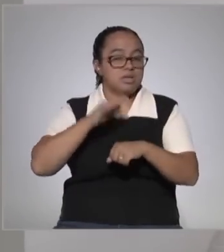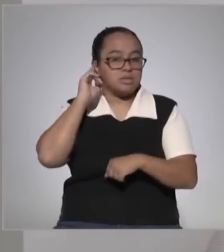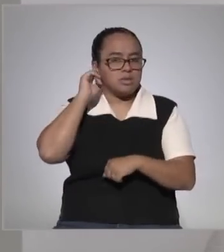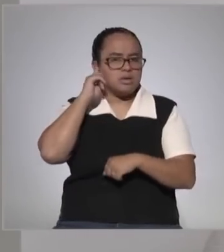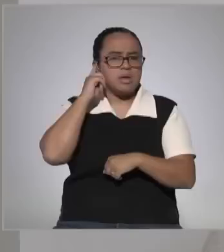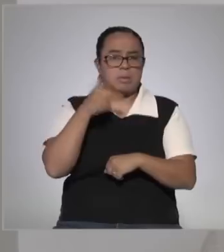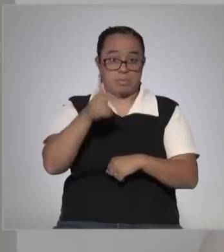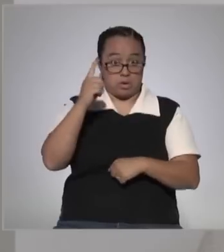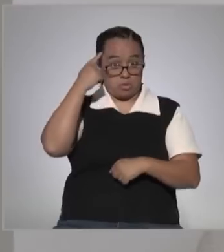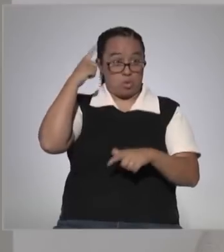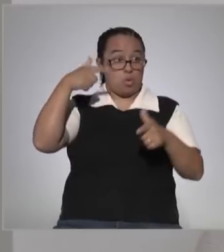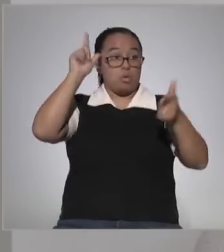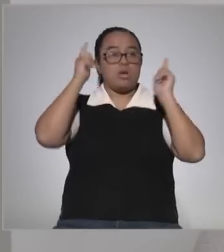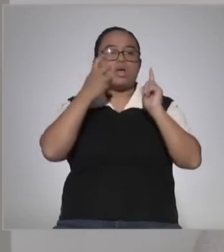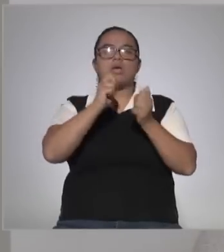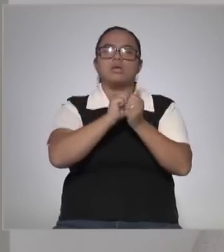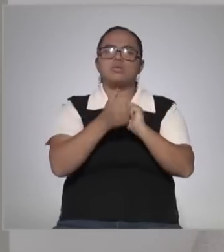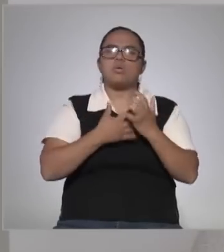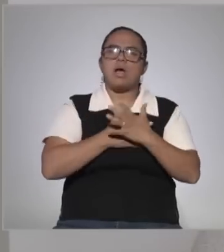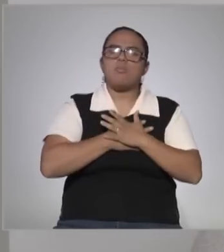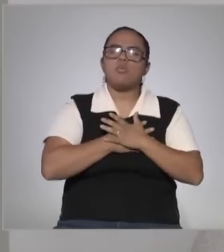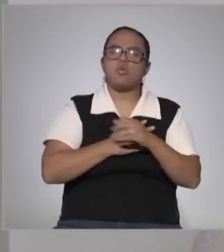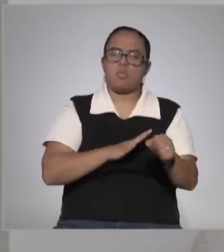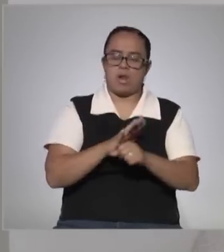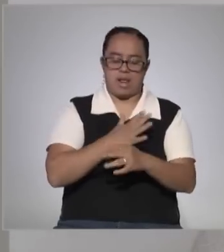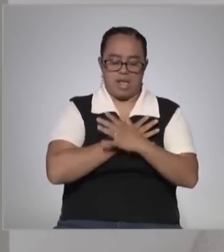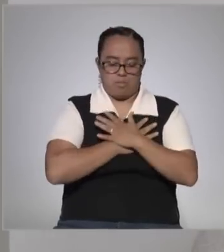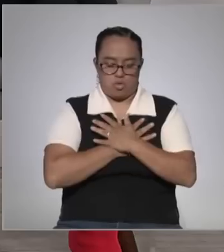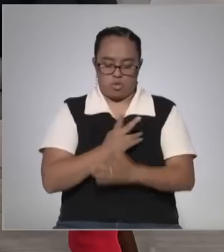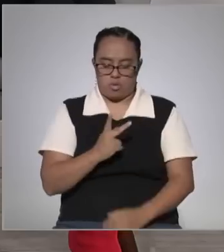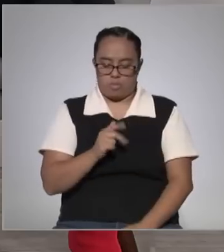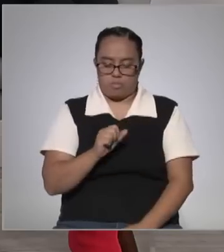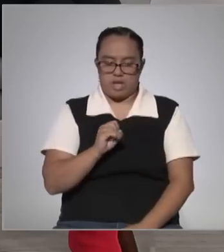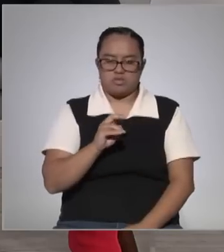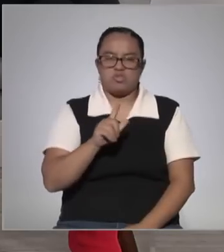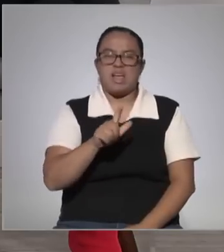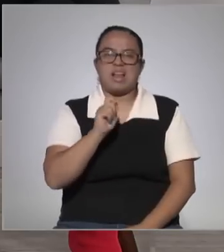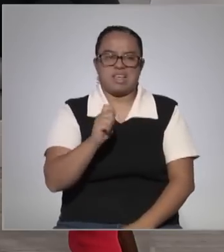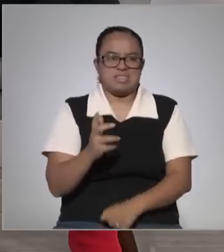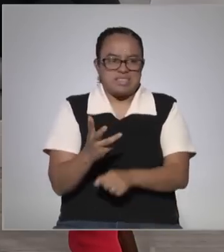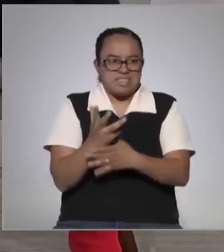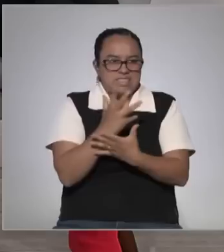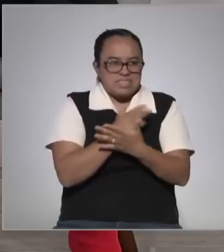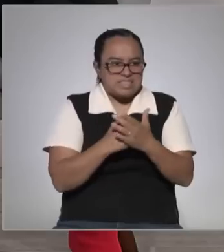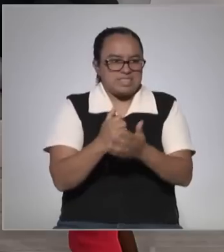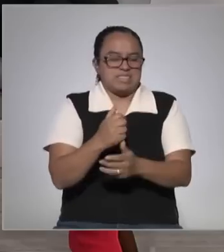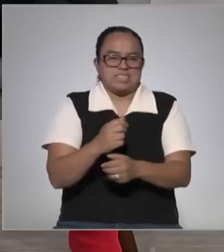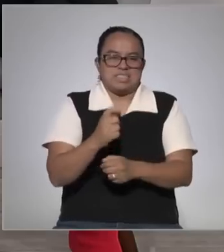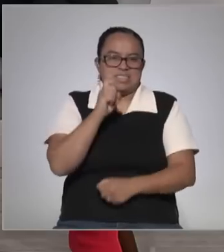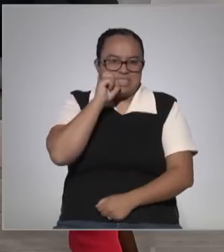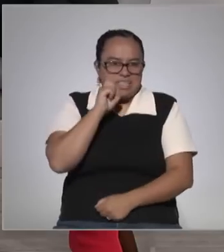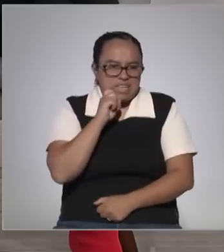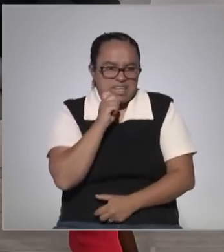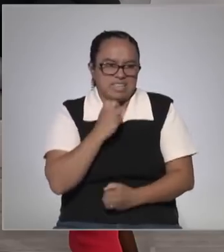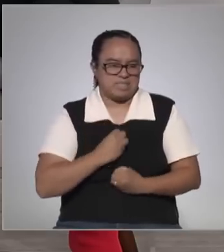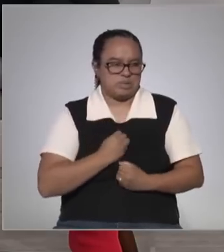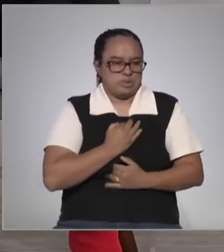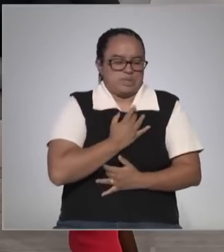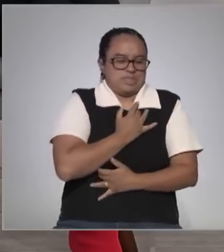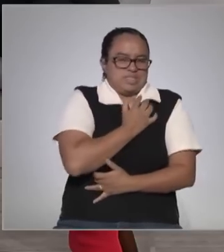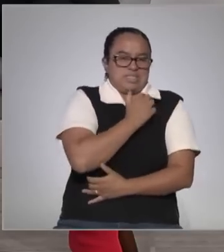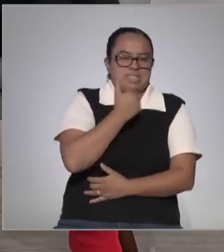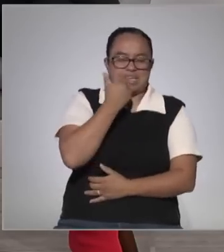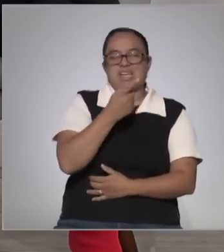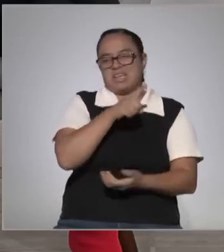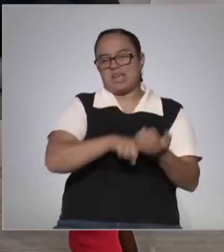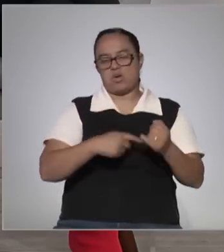amor. Ese amor se llama amor pasional, que es, bueno, amor erótico, que es el que generalmente activamos en la juventud